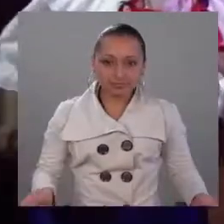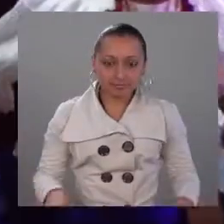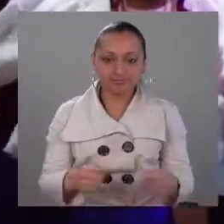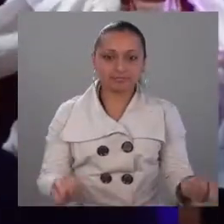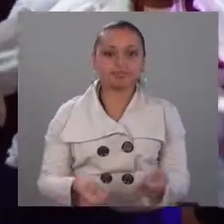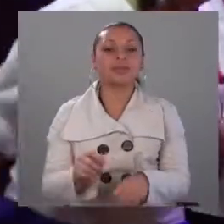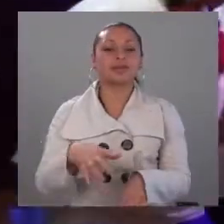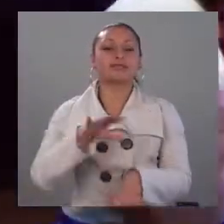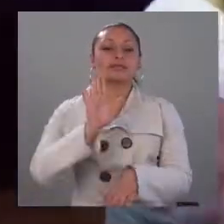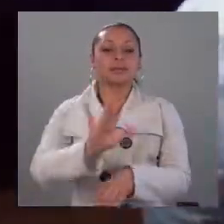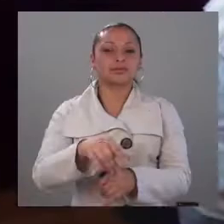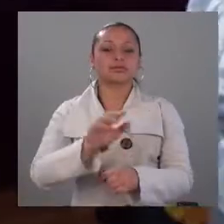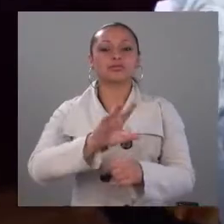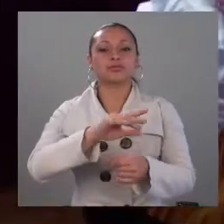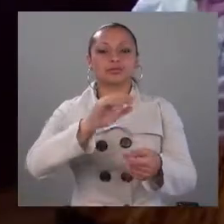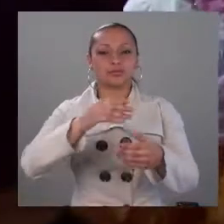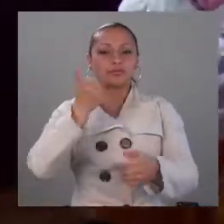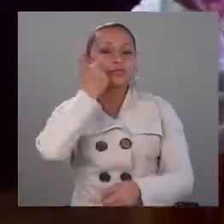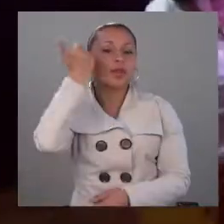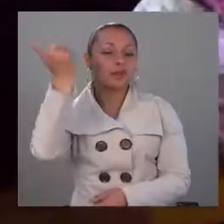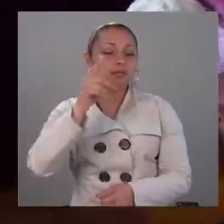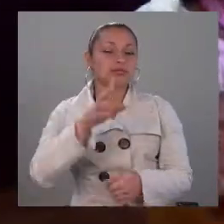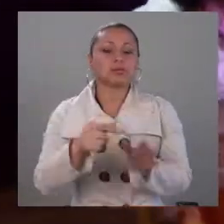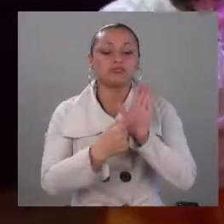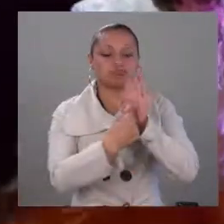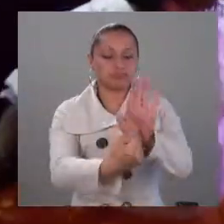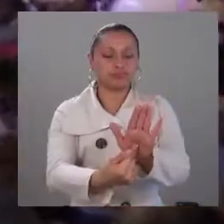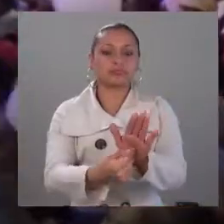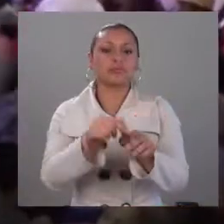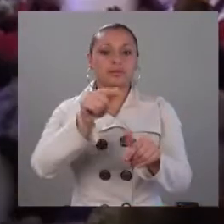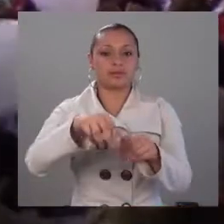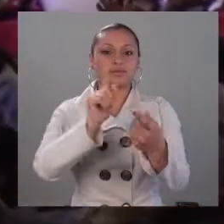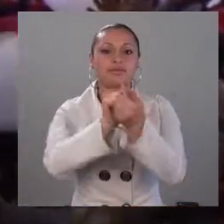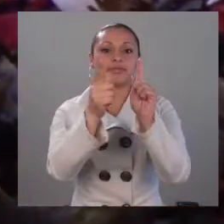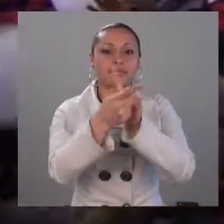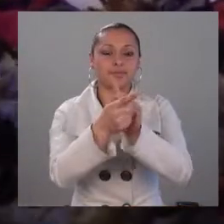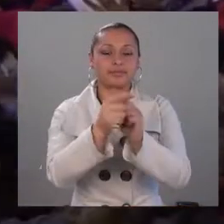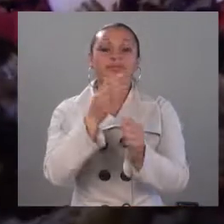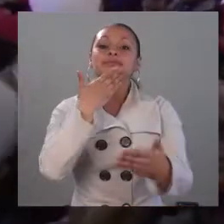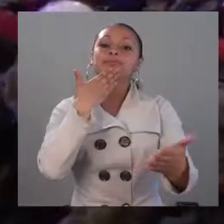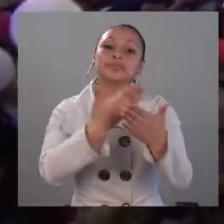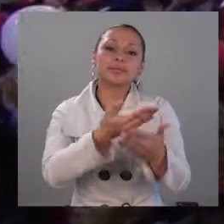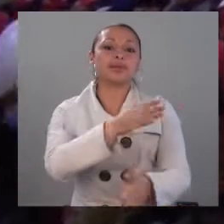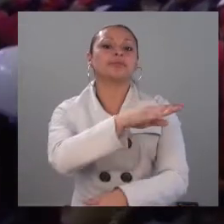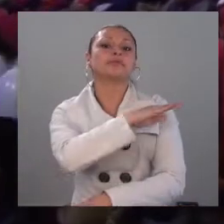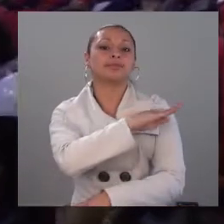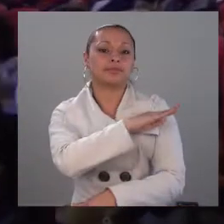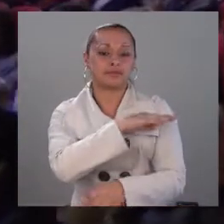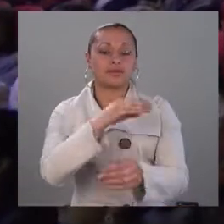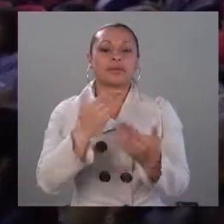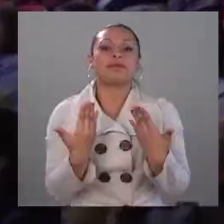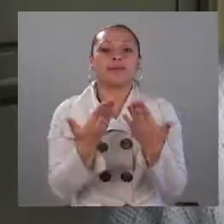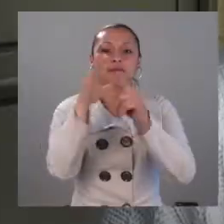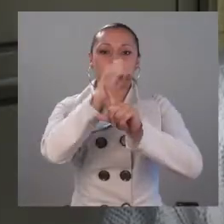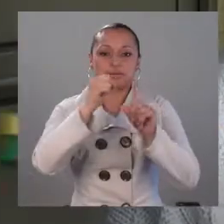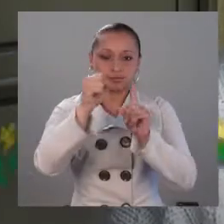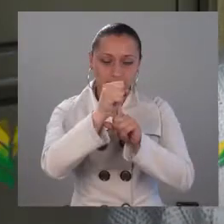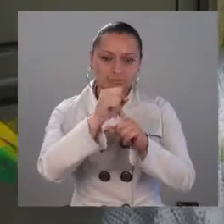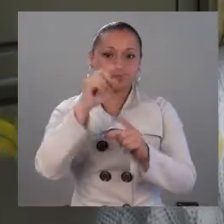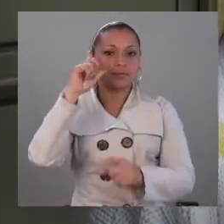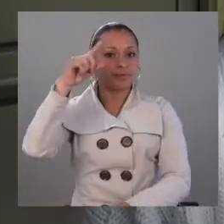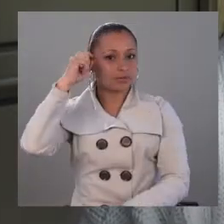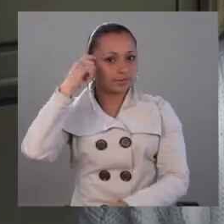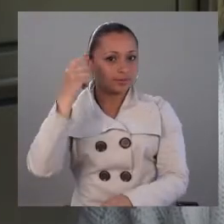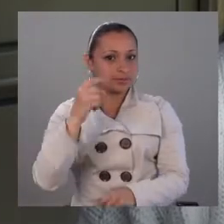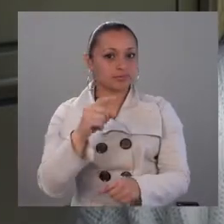Danzas folclóricas bajo la creatividad de nuestros adultos mayores fueron protagonistas en este encuentro. Agradezco a la Alcaldía, Bienestar Social, a